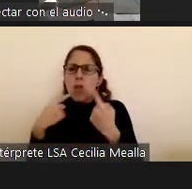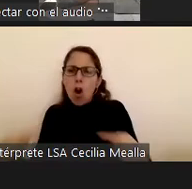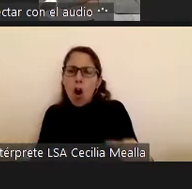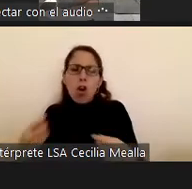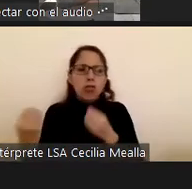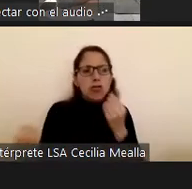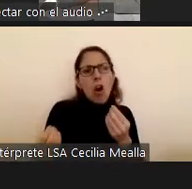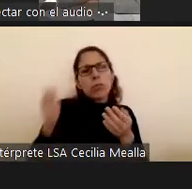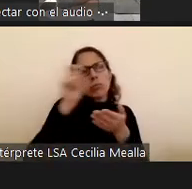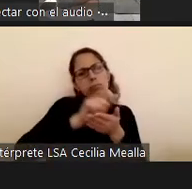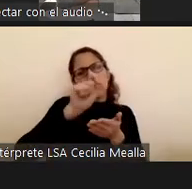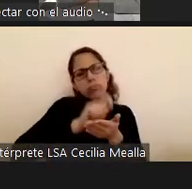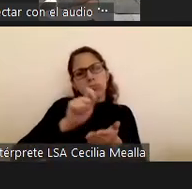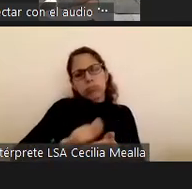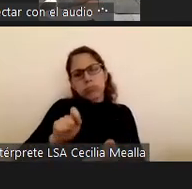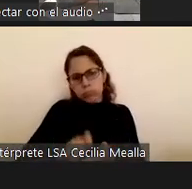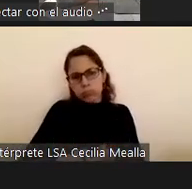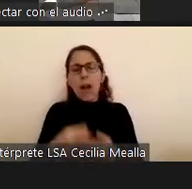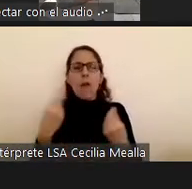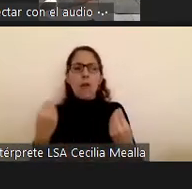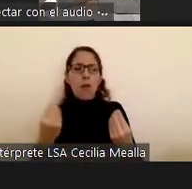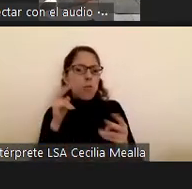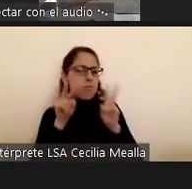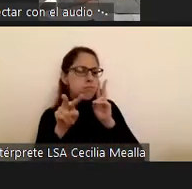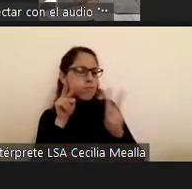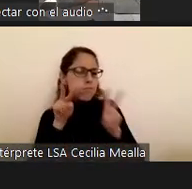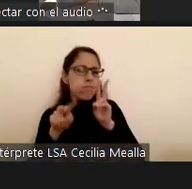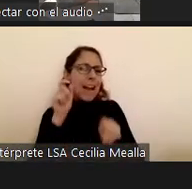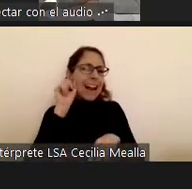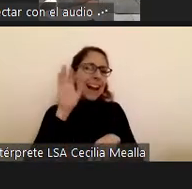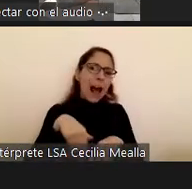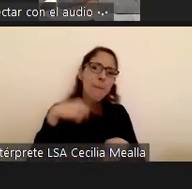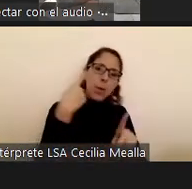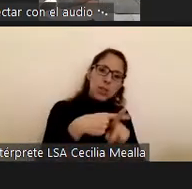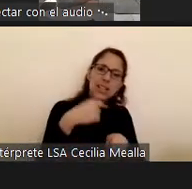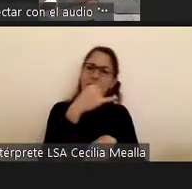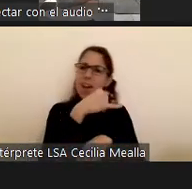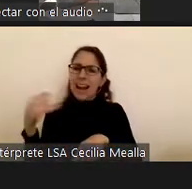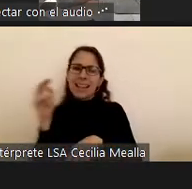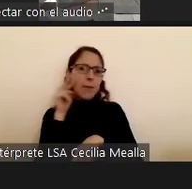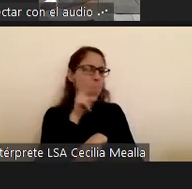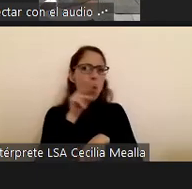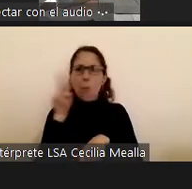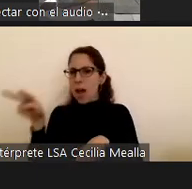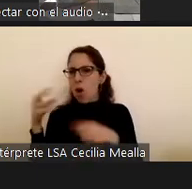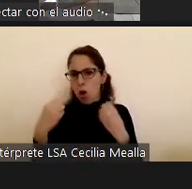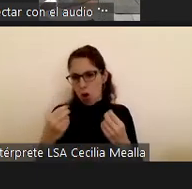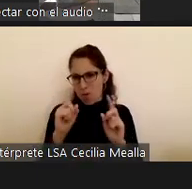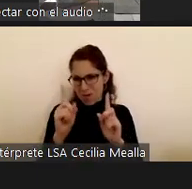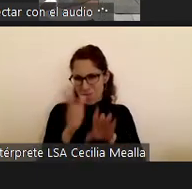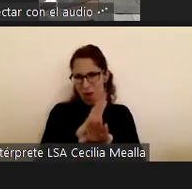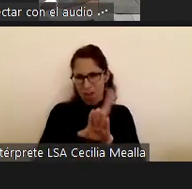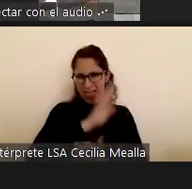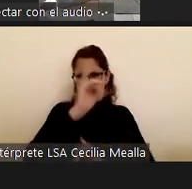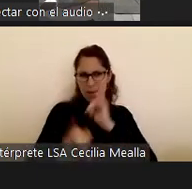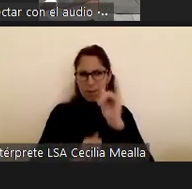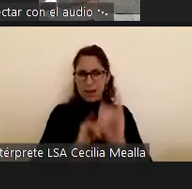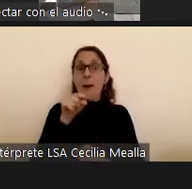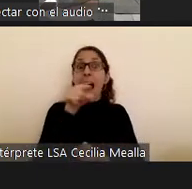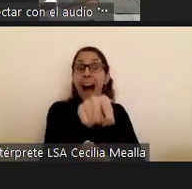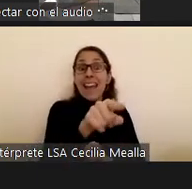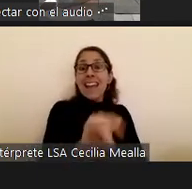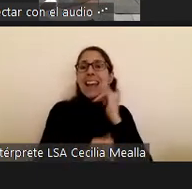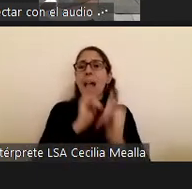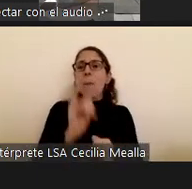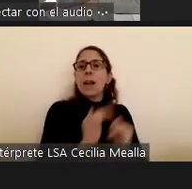visualizan las bacterias Gram positivas y negativas respectivamente, esto ya lo hablamos. Acá tienen paso a paso, o sea, cada paso de